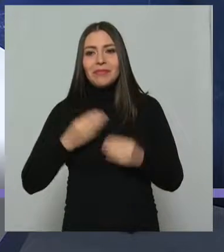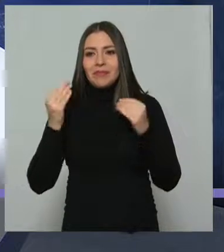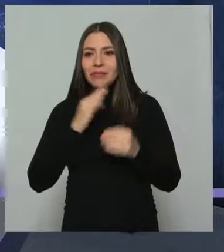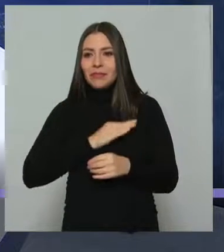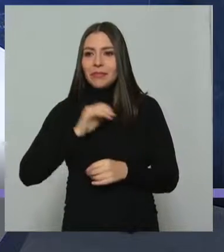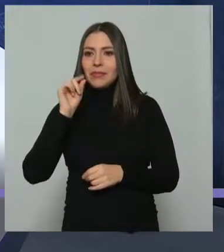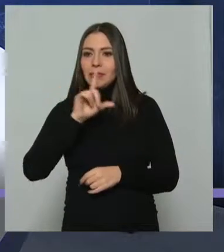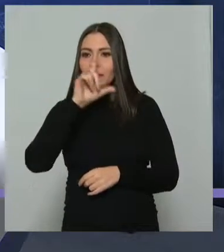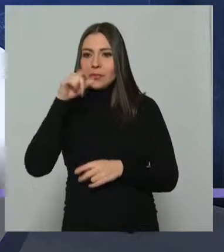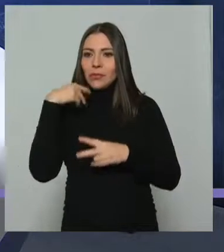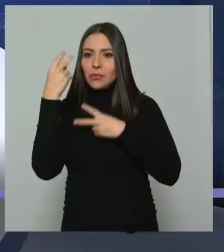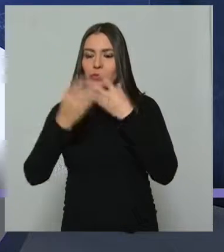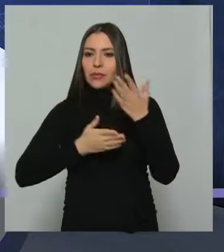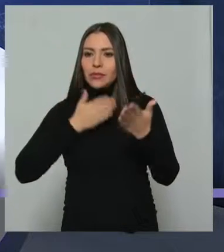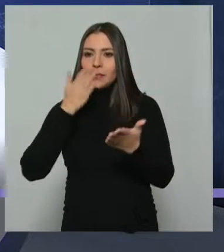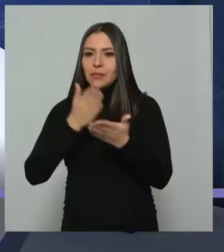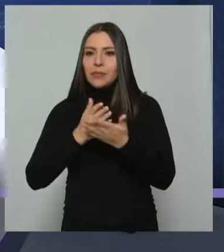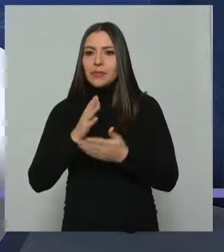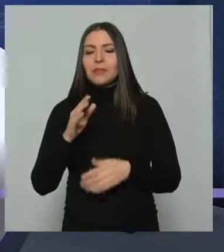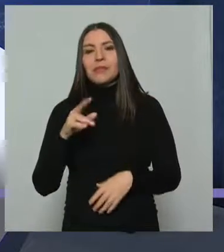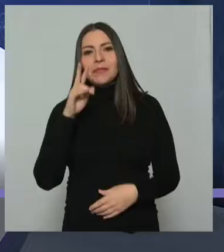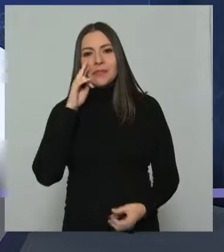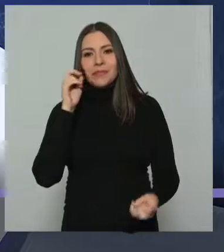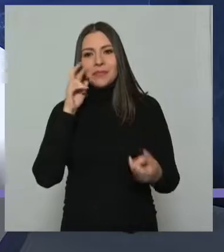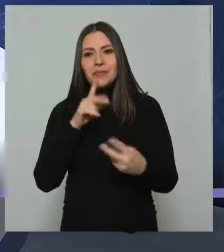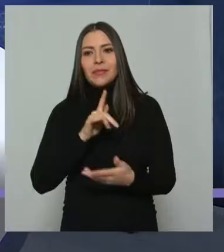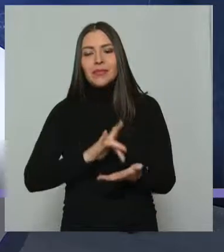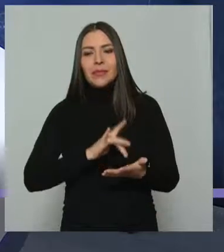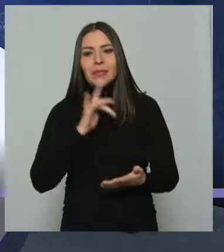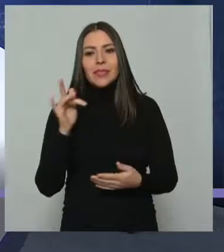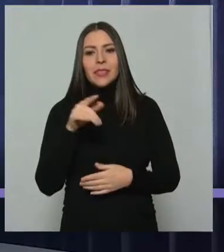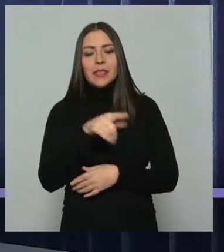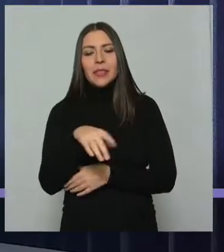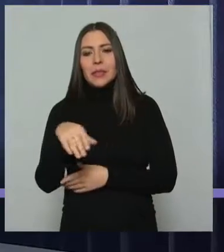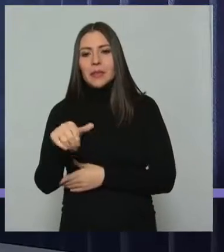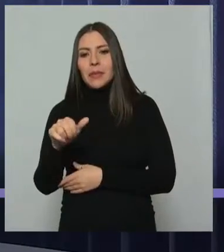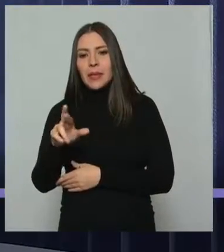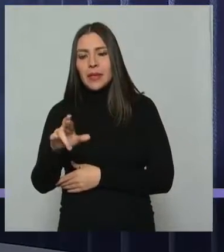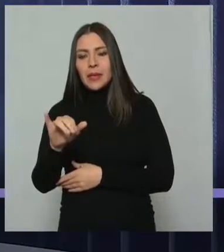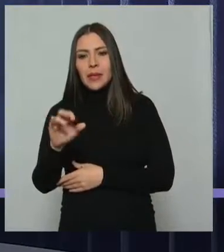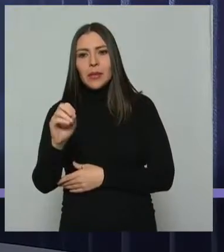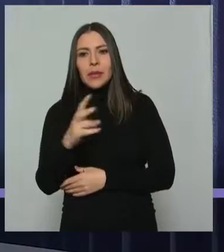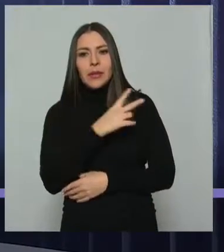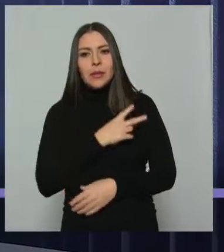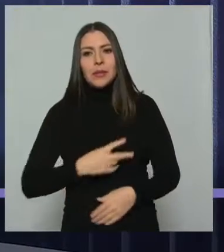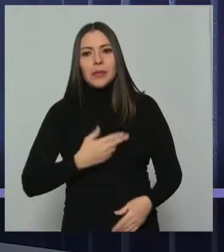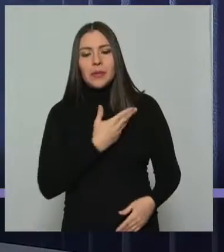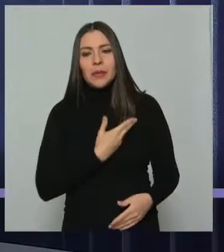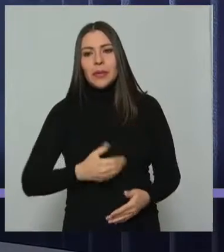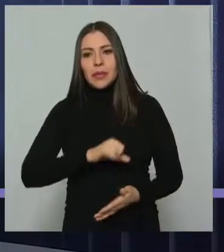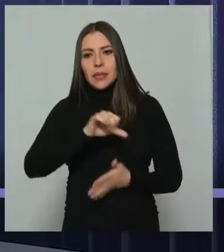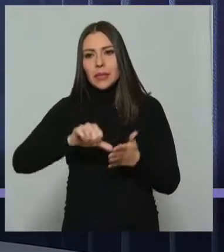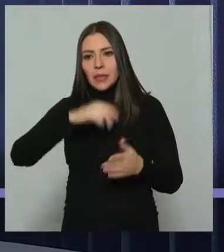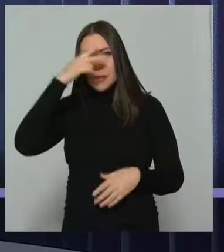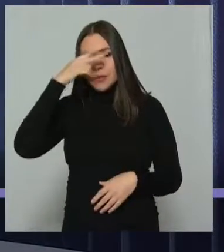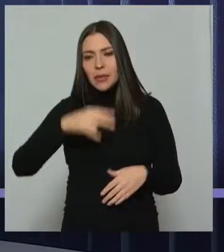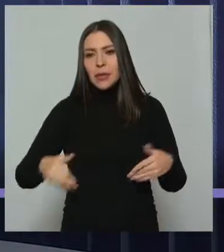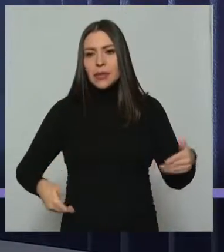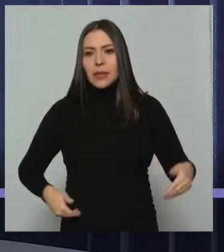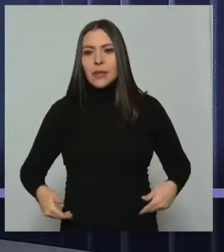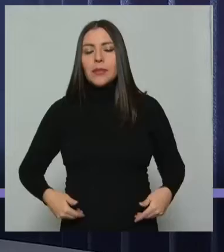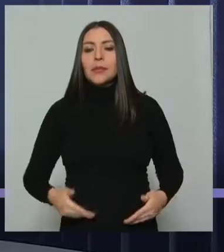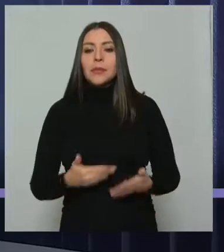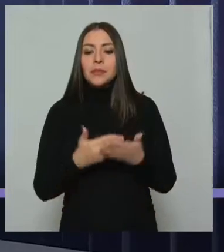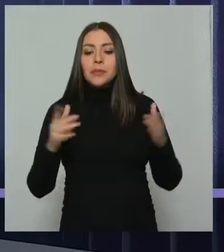voy para allá, ¿eh? Nos vemos. Mucho gusto, Canción. Gracias a Mario Ficachi, vicepresidente del Centro Mexicano de Teatro. Vamos a hacer